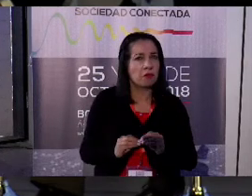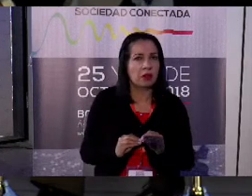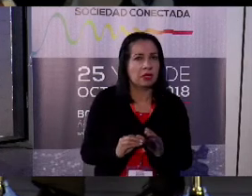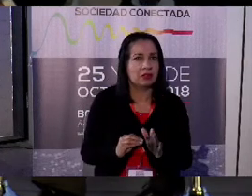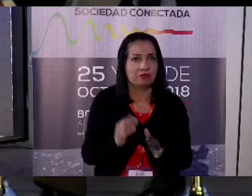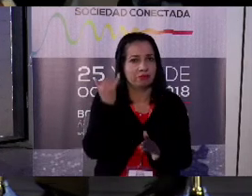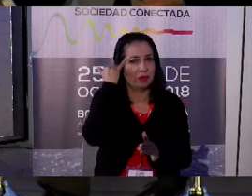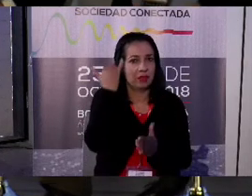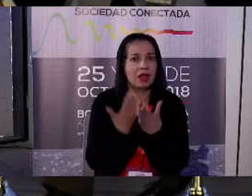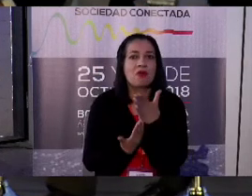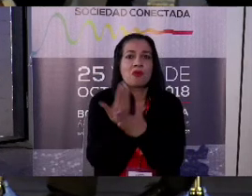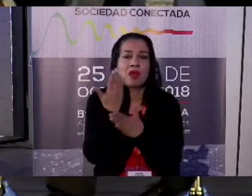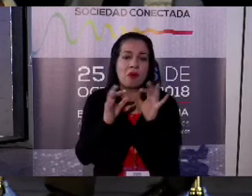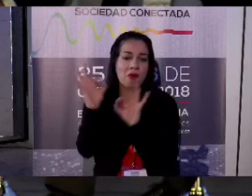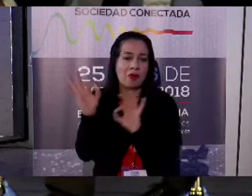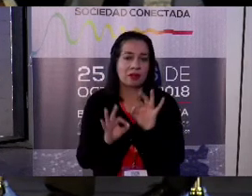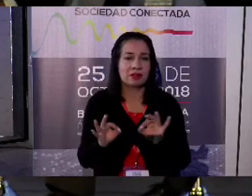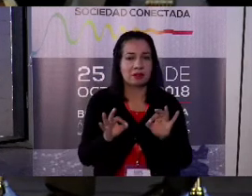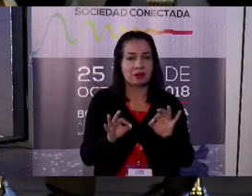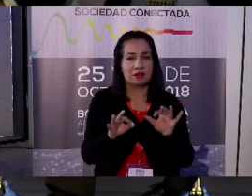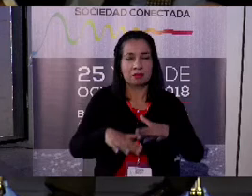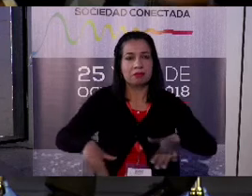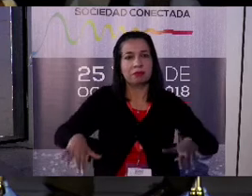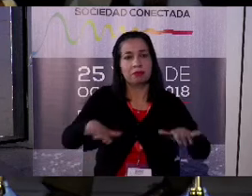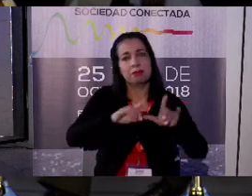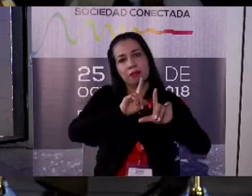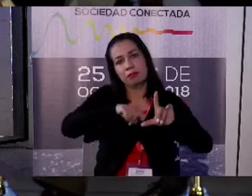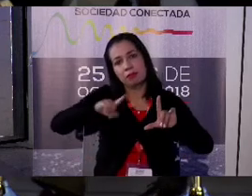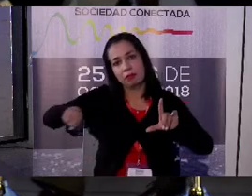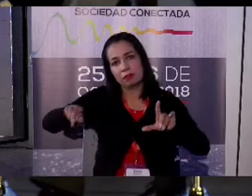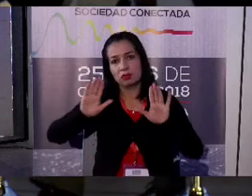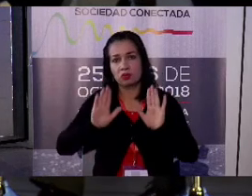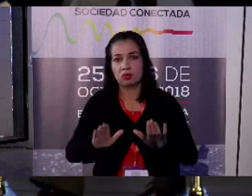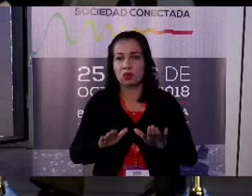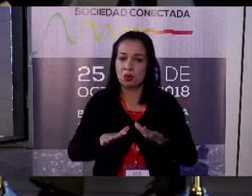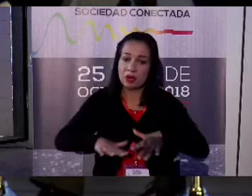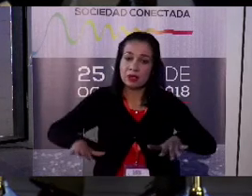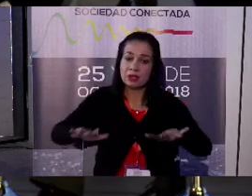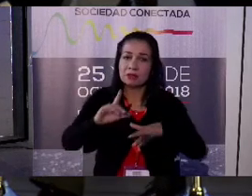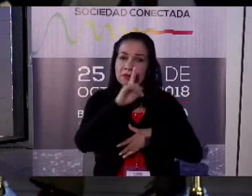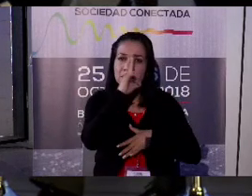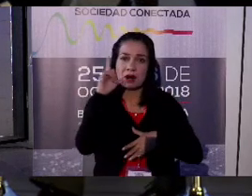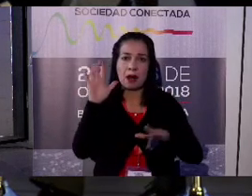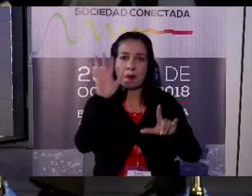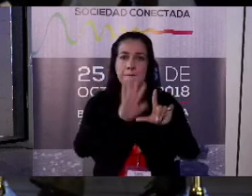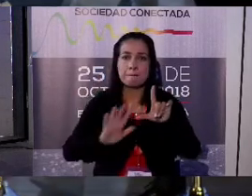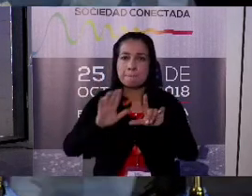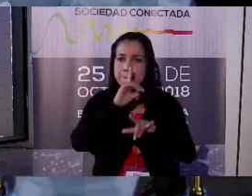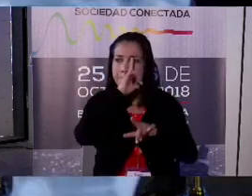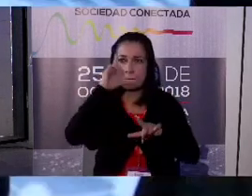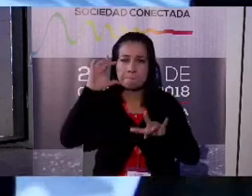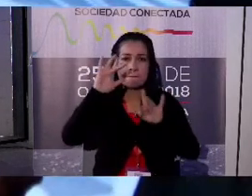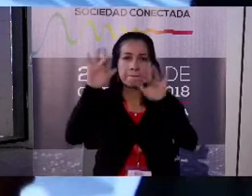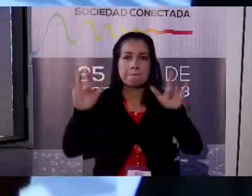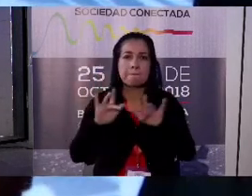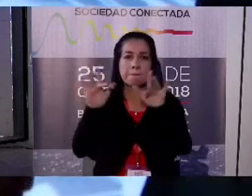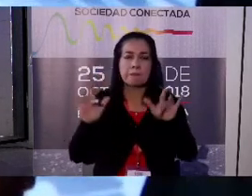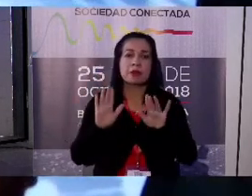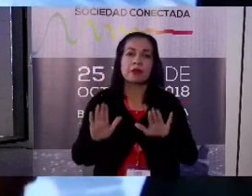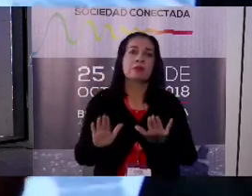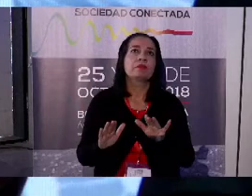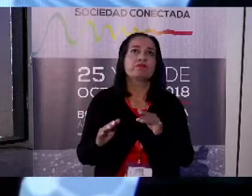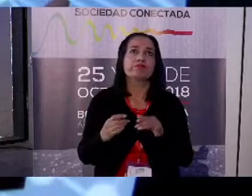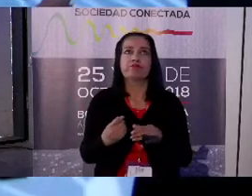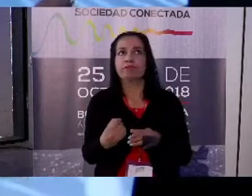innovadoras de gestionar el espectro como lo que son los espacios en blanco están preguntando sobre redes